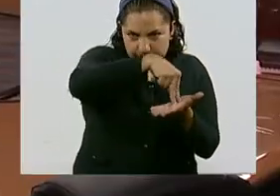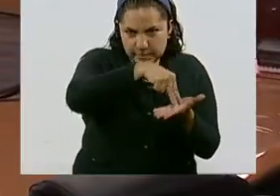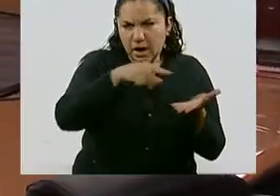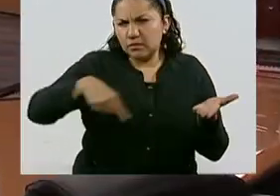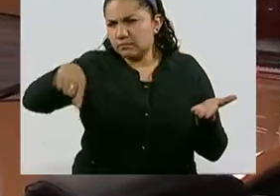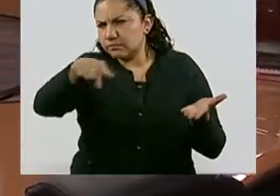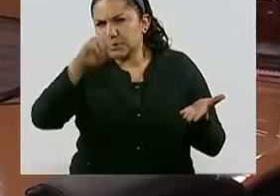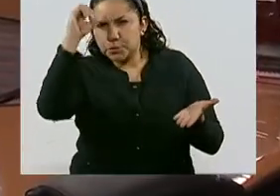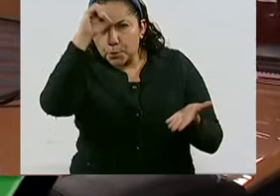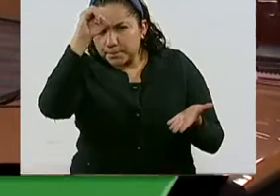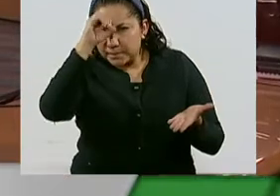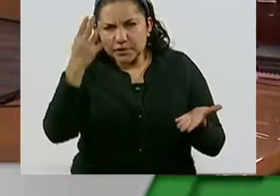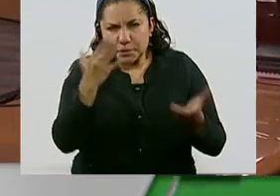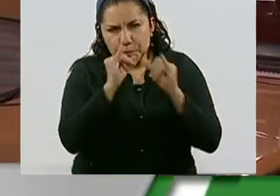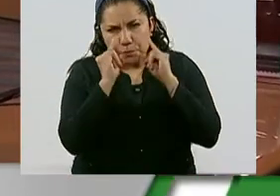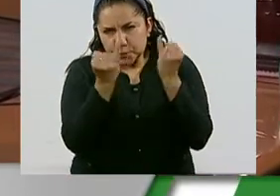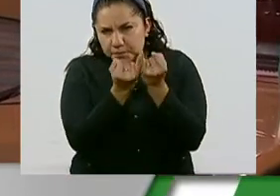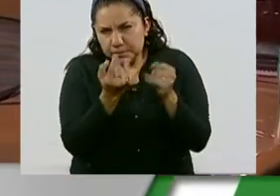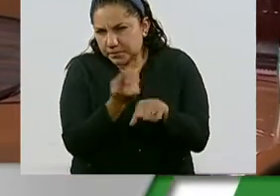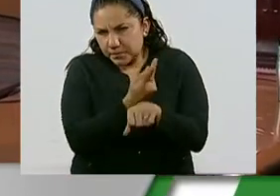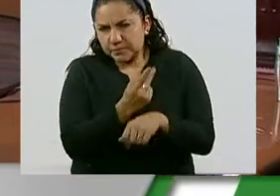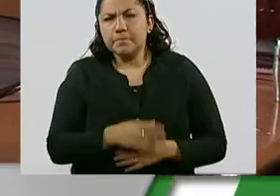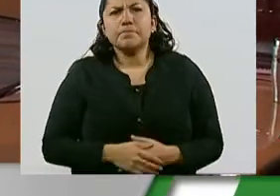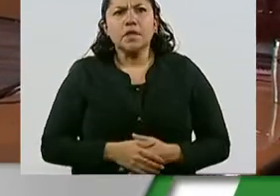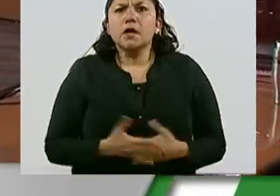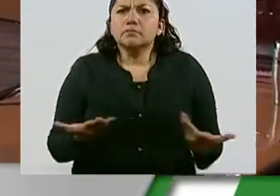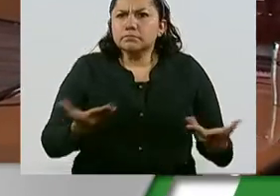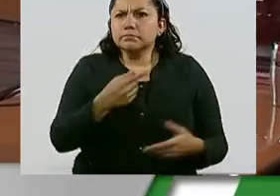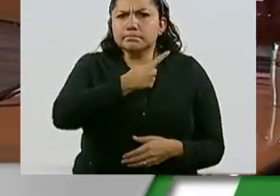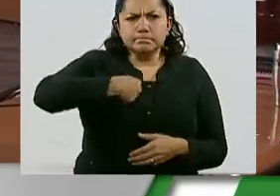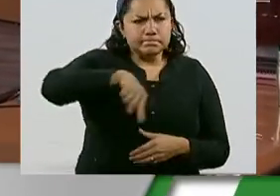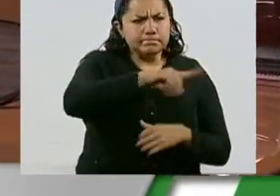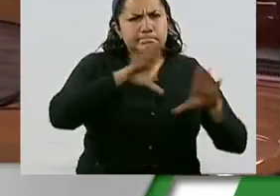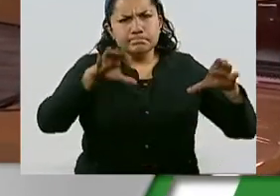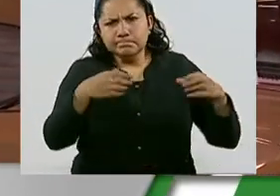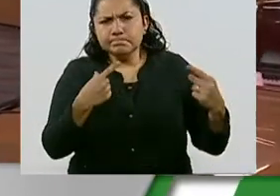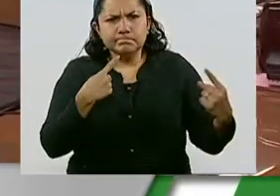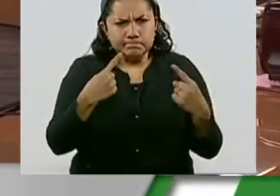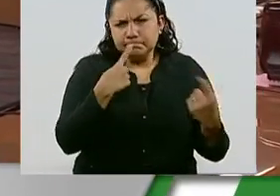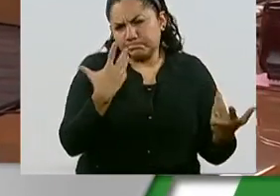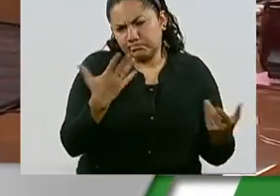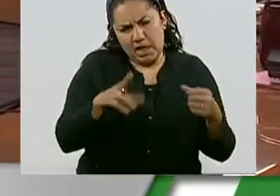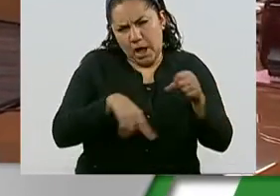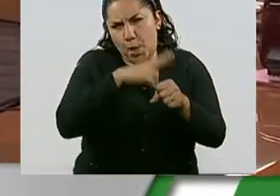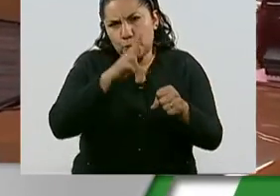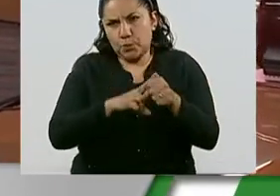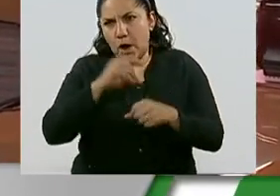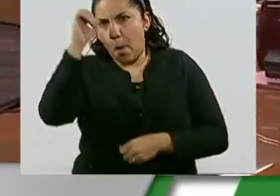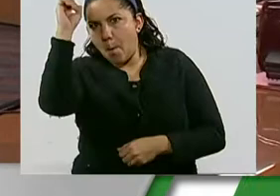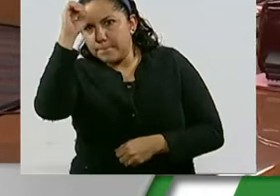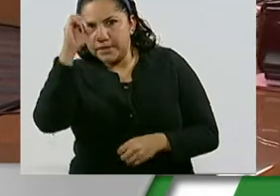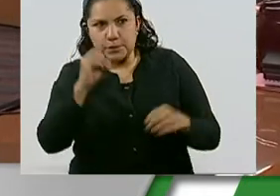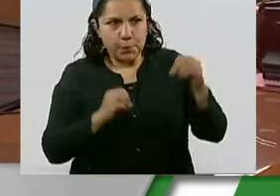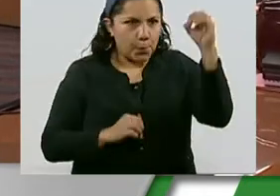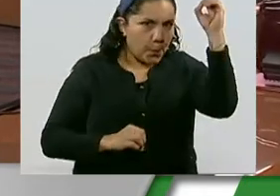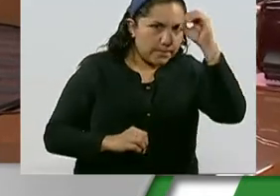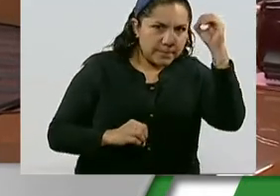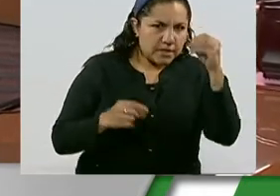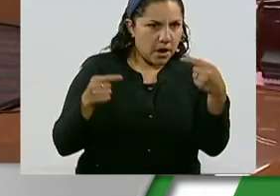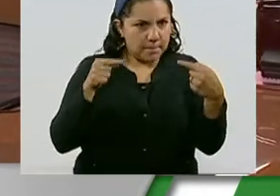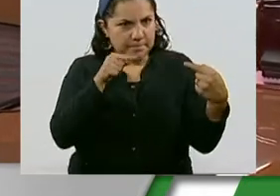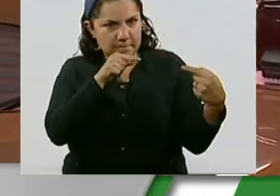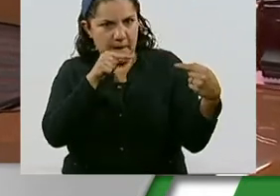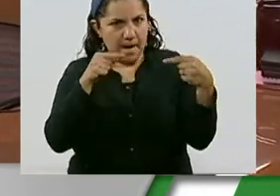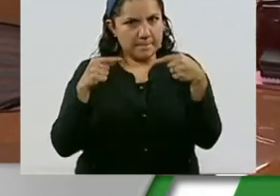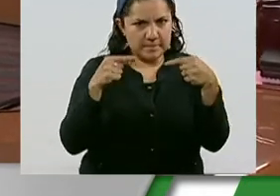Y aunque hubo momentos intensos de debate, que me parecen natural en toda democracia, pues nosotros permitimos, porque no es una